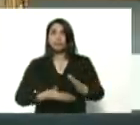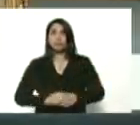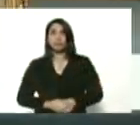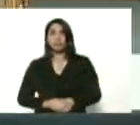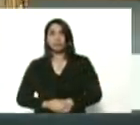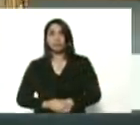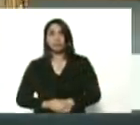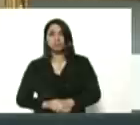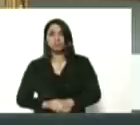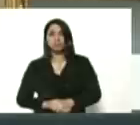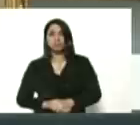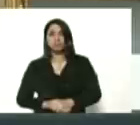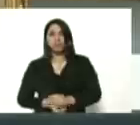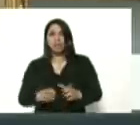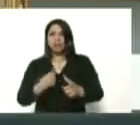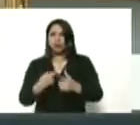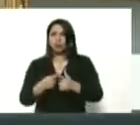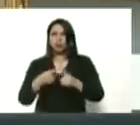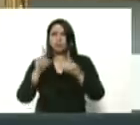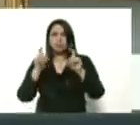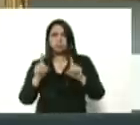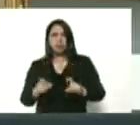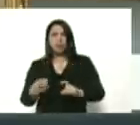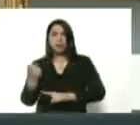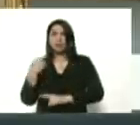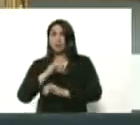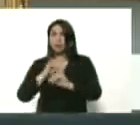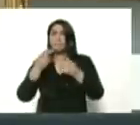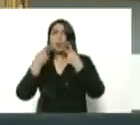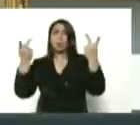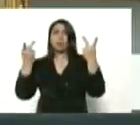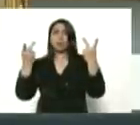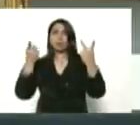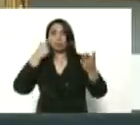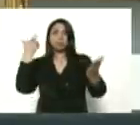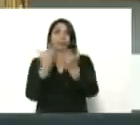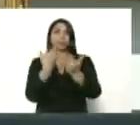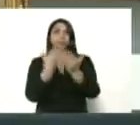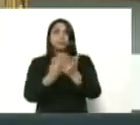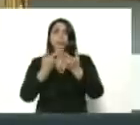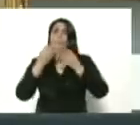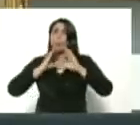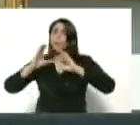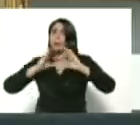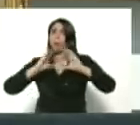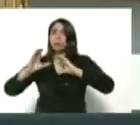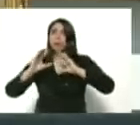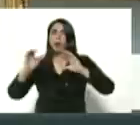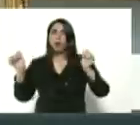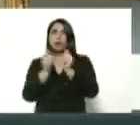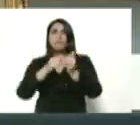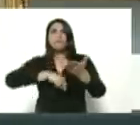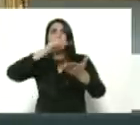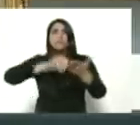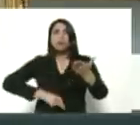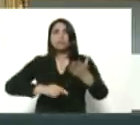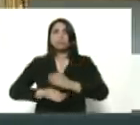Él dejó la prueba ayer, que ya es pública, notoria y comunicacional, con la firma,